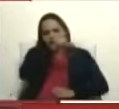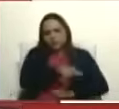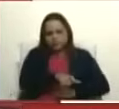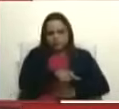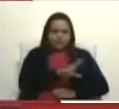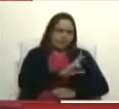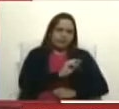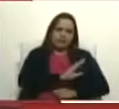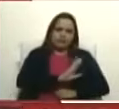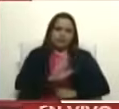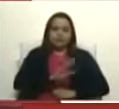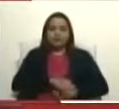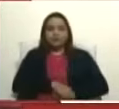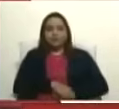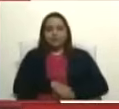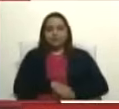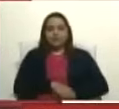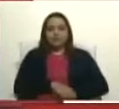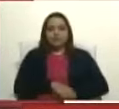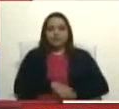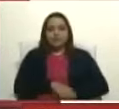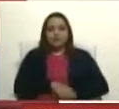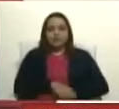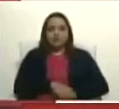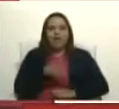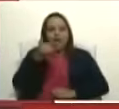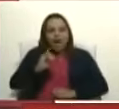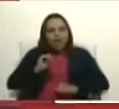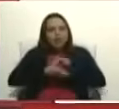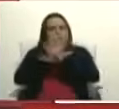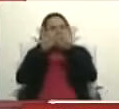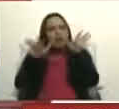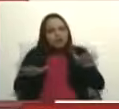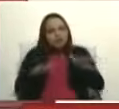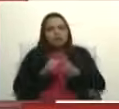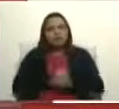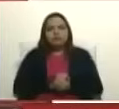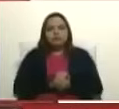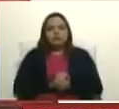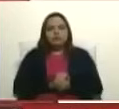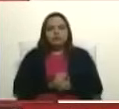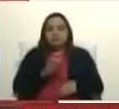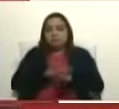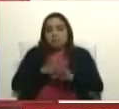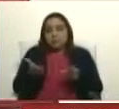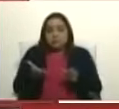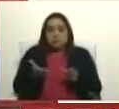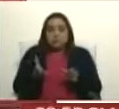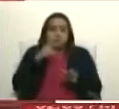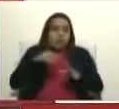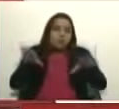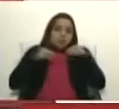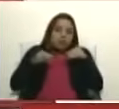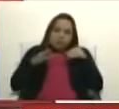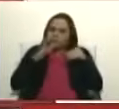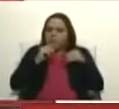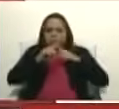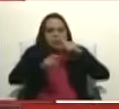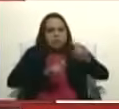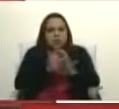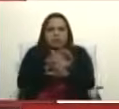cliente. Eso está muy claro, porque si no, no se hace nada, no se consulta